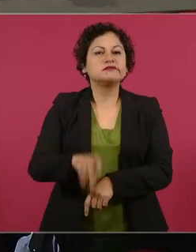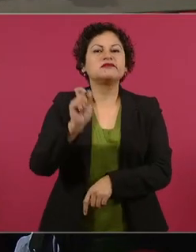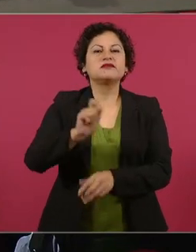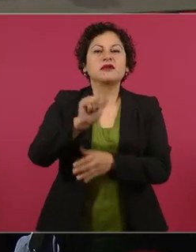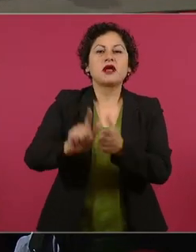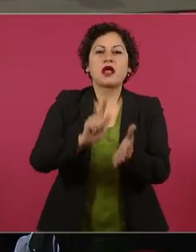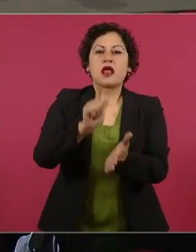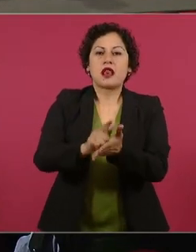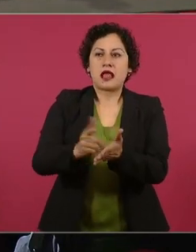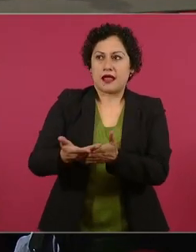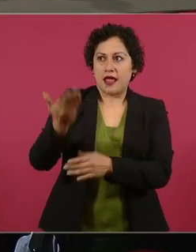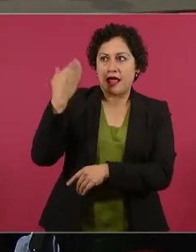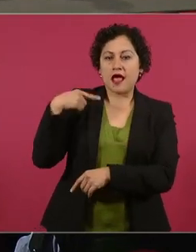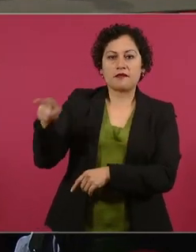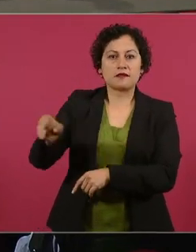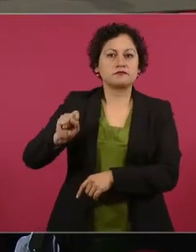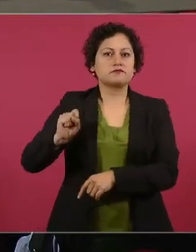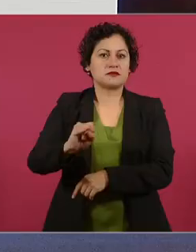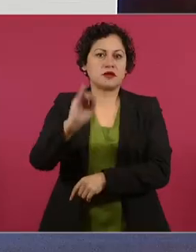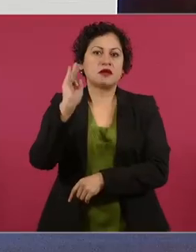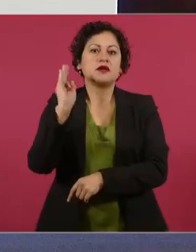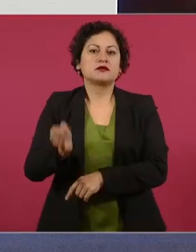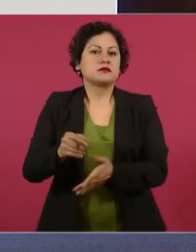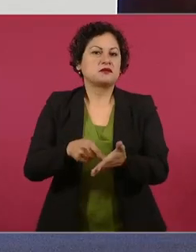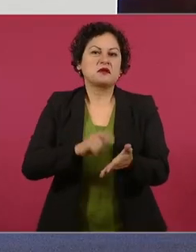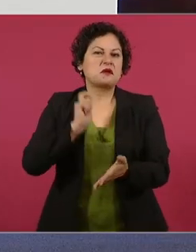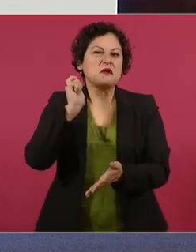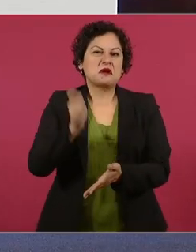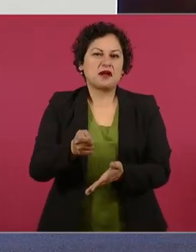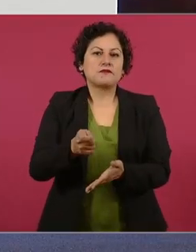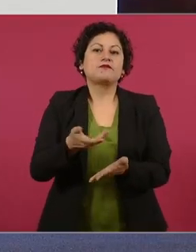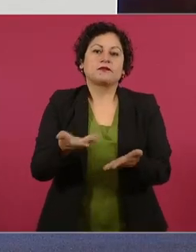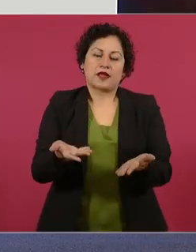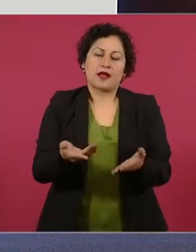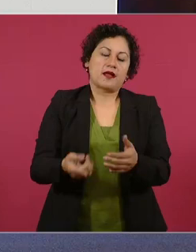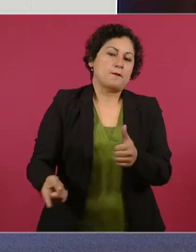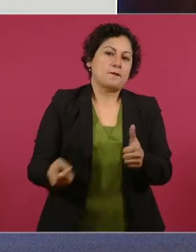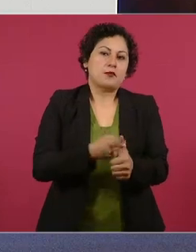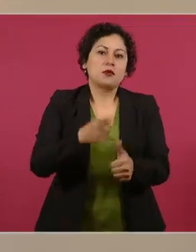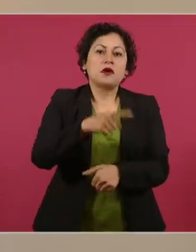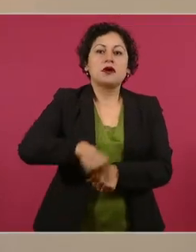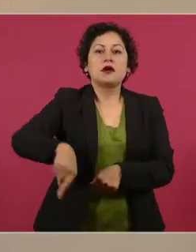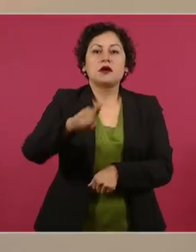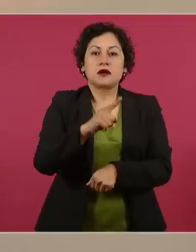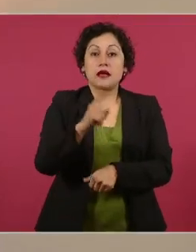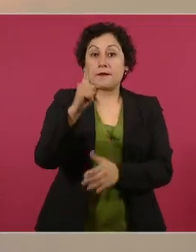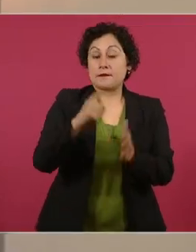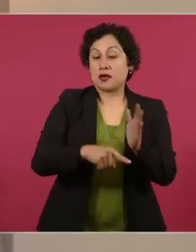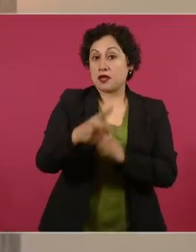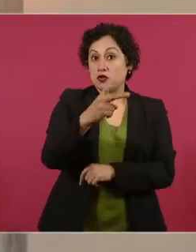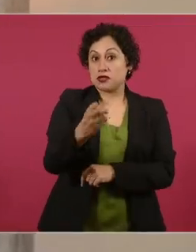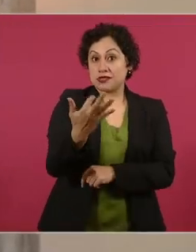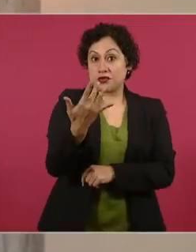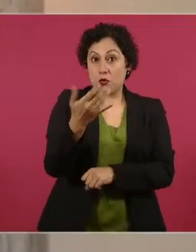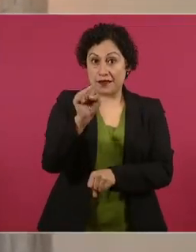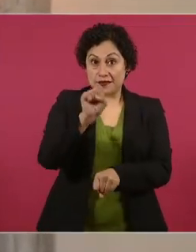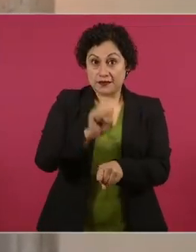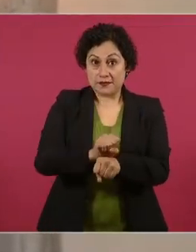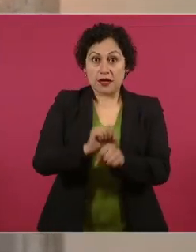fue aprobada? Primero, disminuir las semanas de cotización. De 1.250 pasó